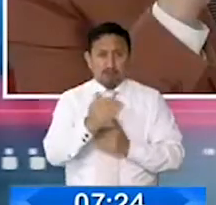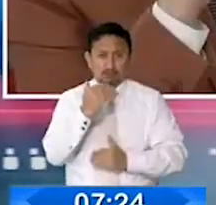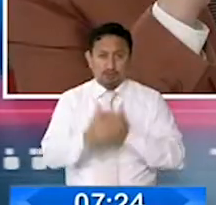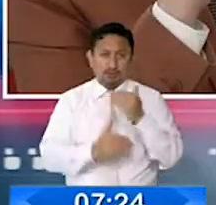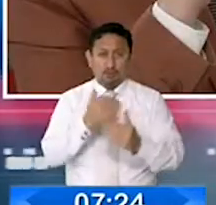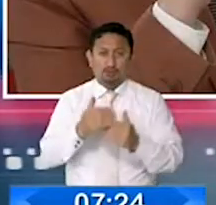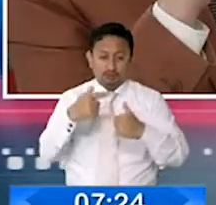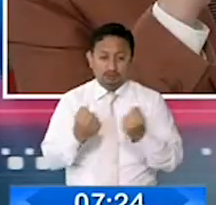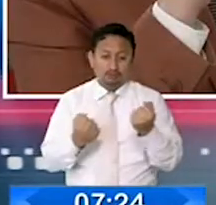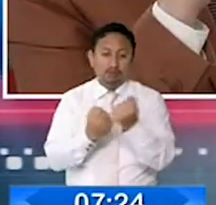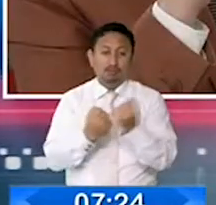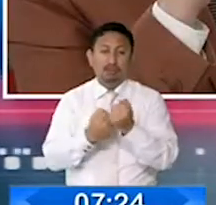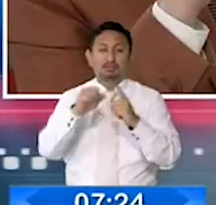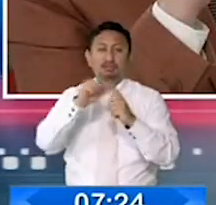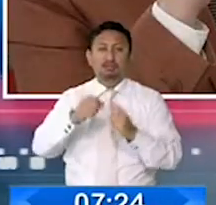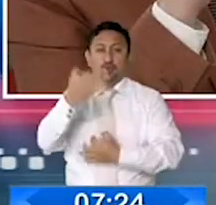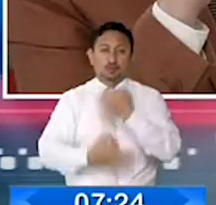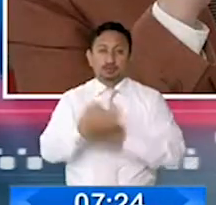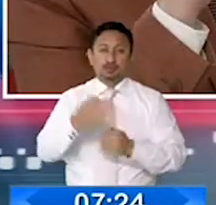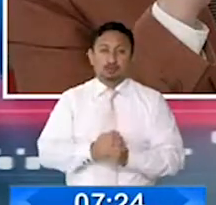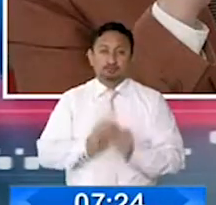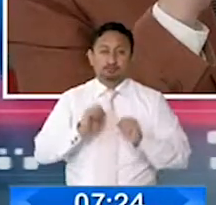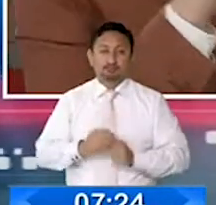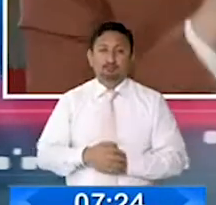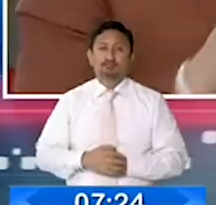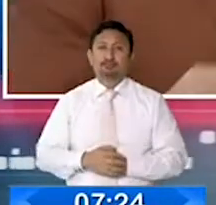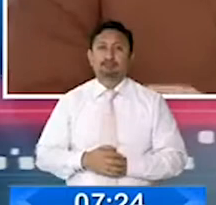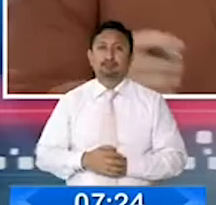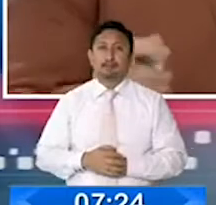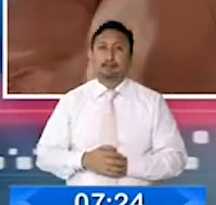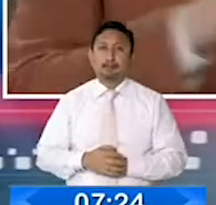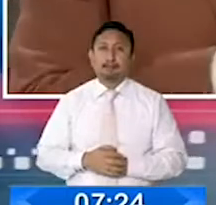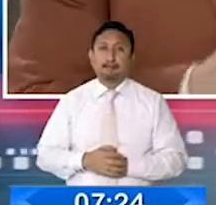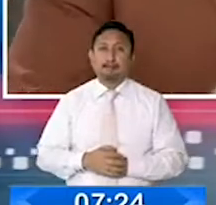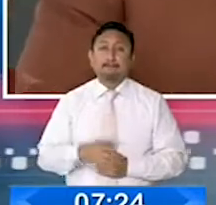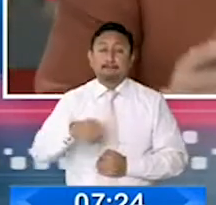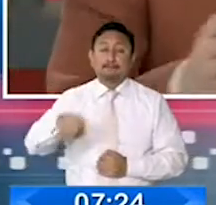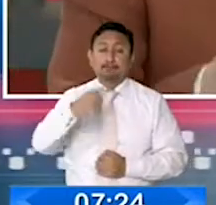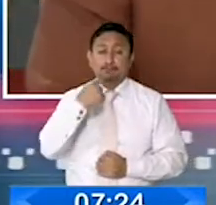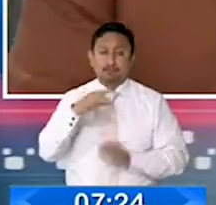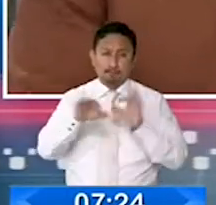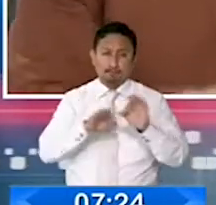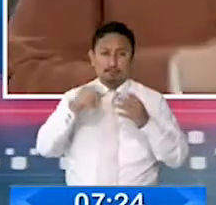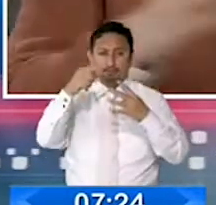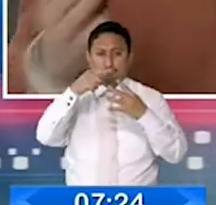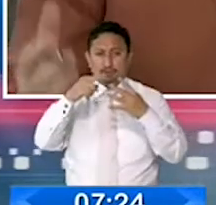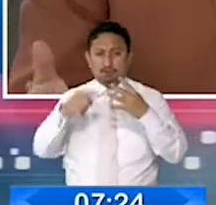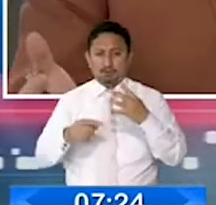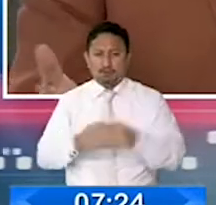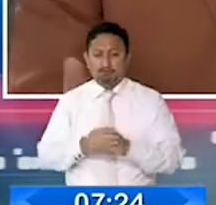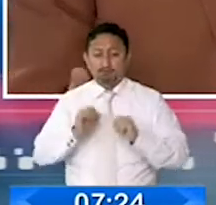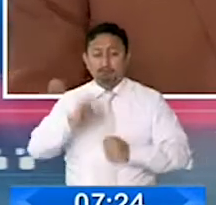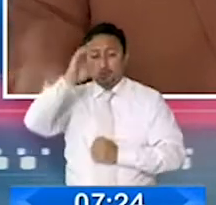caminar en el fortalecimiento del sistema de justicia y del Estado de Derecho. Ahora, doctor, para lograr todo lo que usted me está indicando en estos ejes de tener una